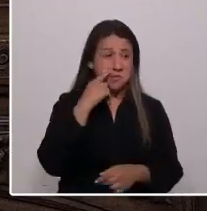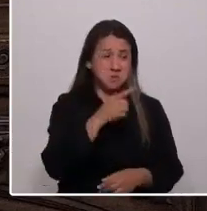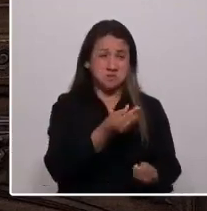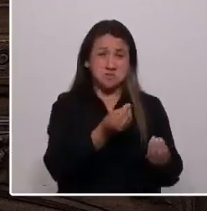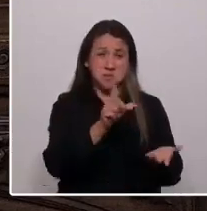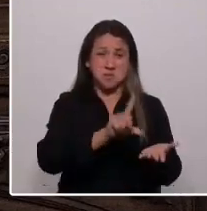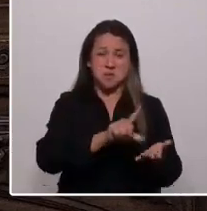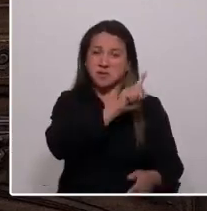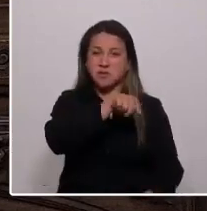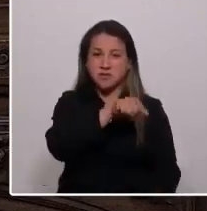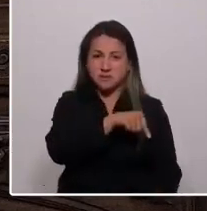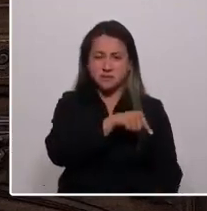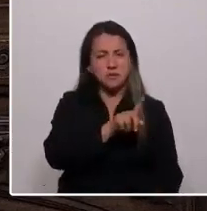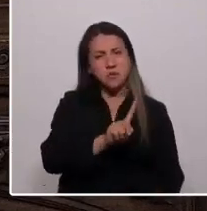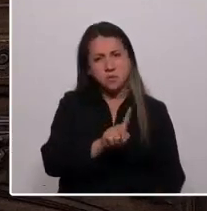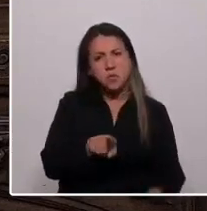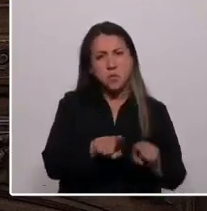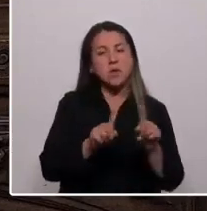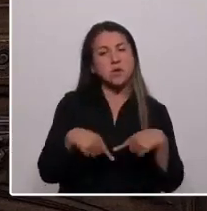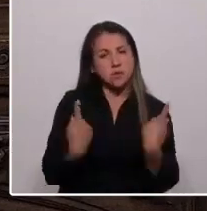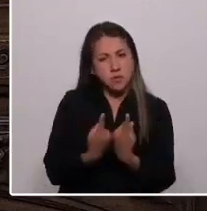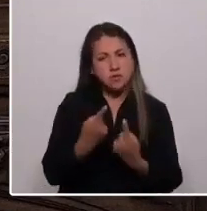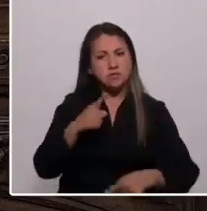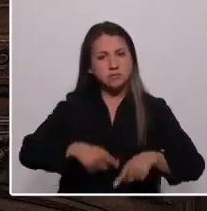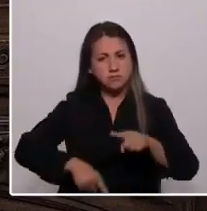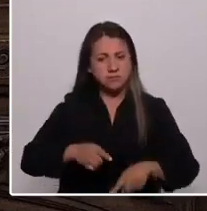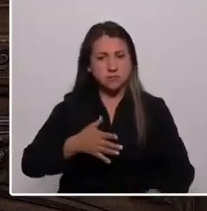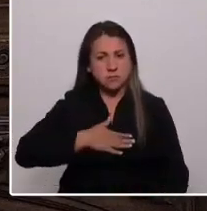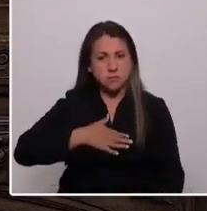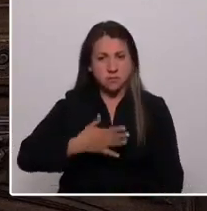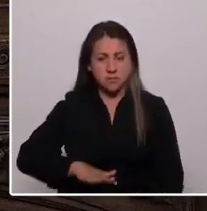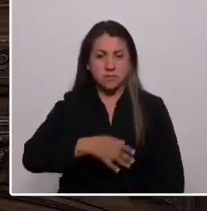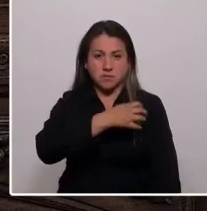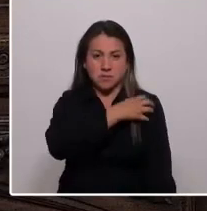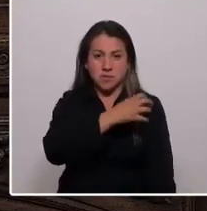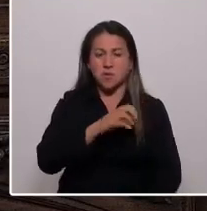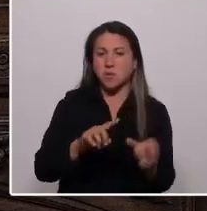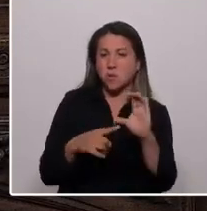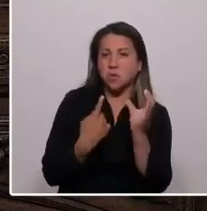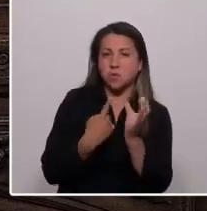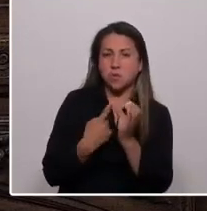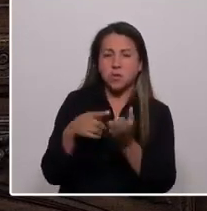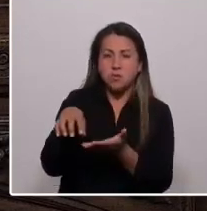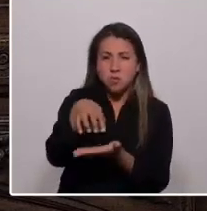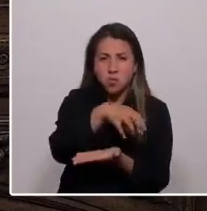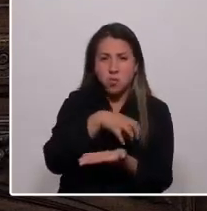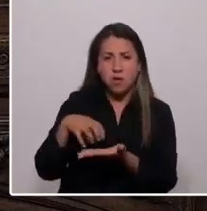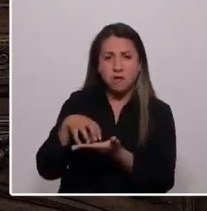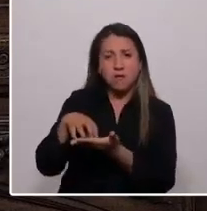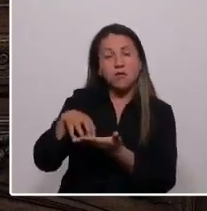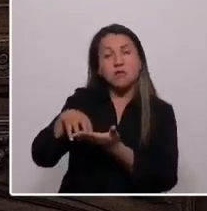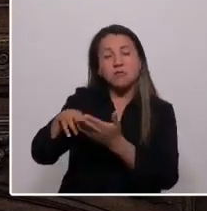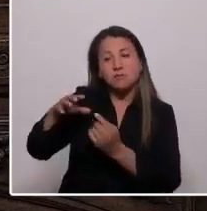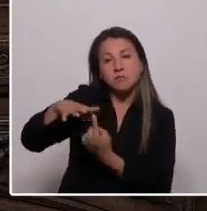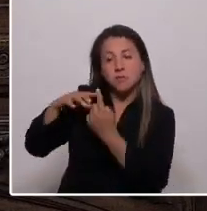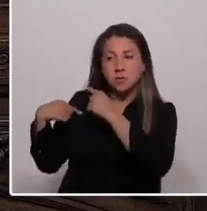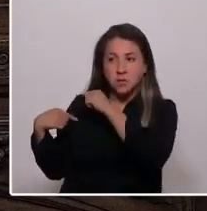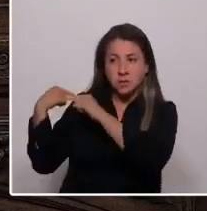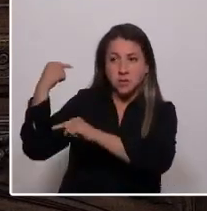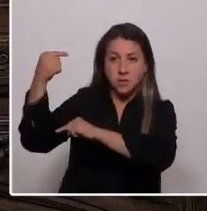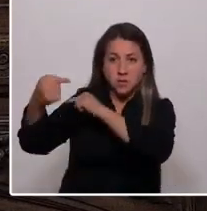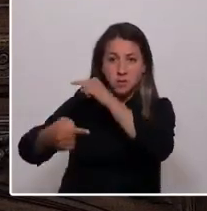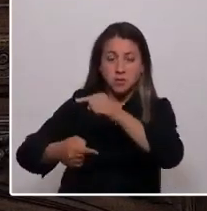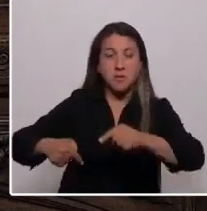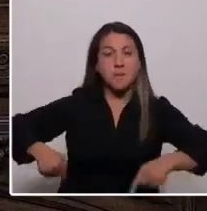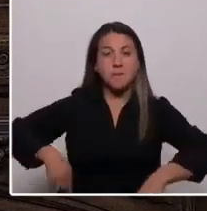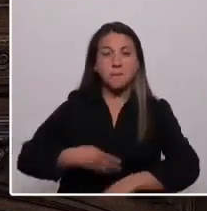donde aprendimos a caminar y nadar cuna de culturas y pueblos ancestrales estrellas que caen en la noche peces que vuelan junto a las